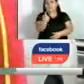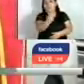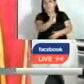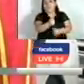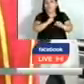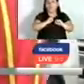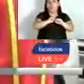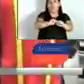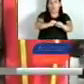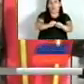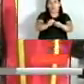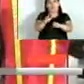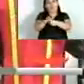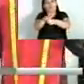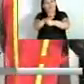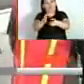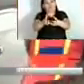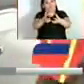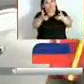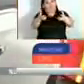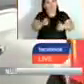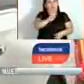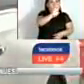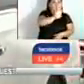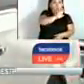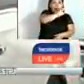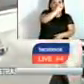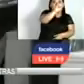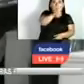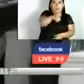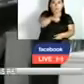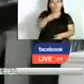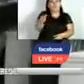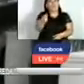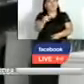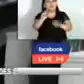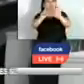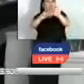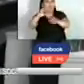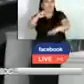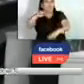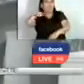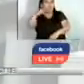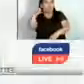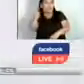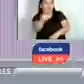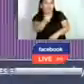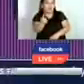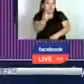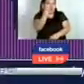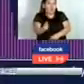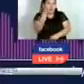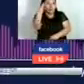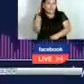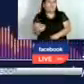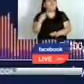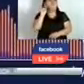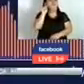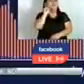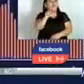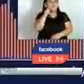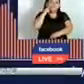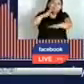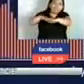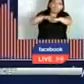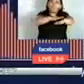e infectados volvió a crecer de un 4%, con 70.000 casos diarios y 2.000 víctimas. Por esa razón,